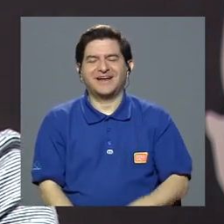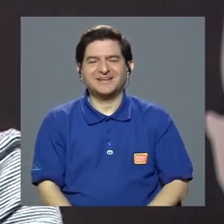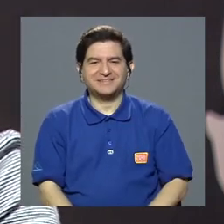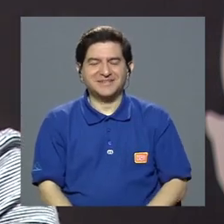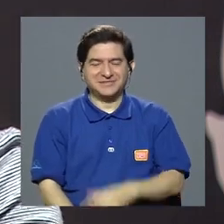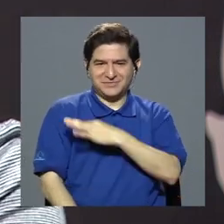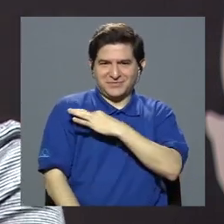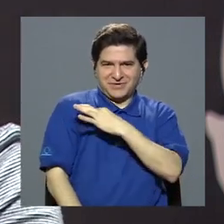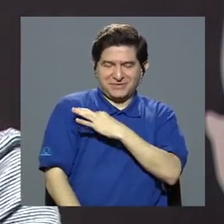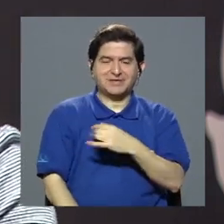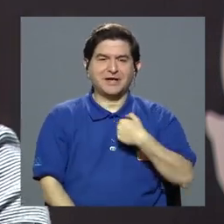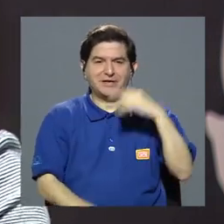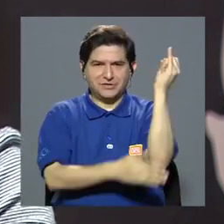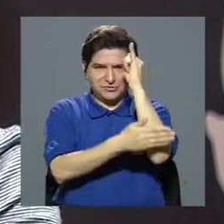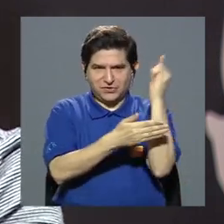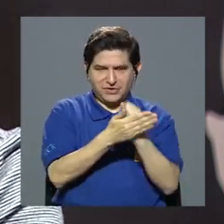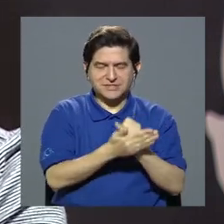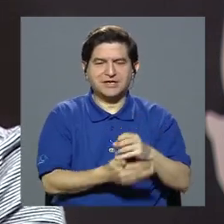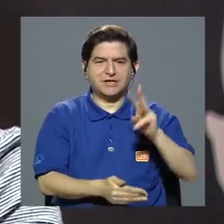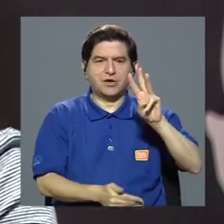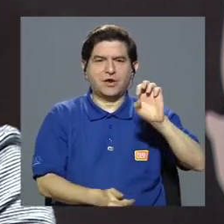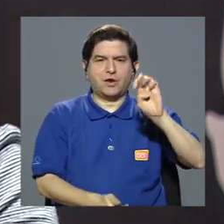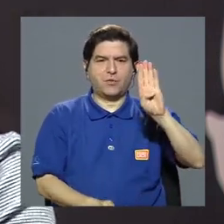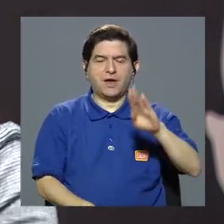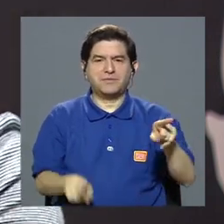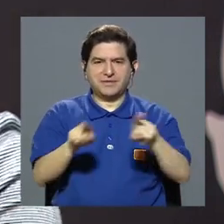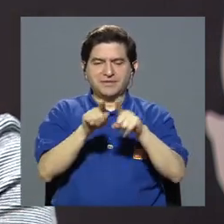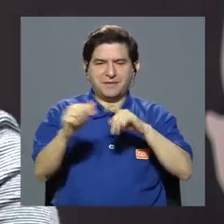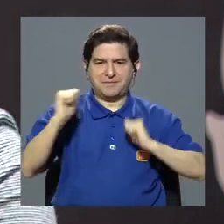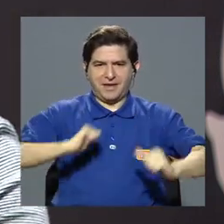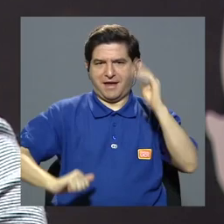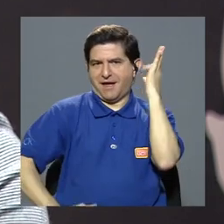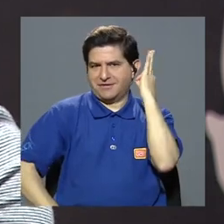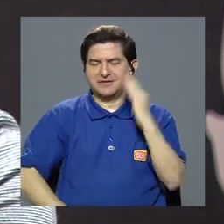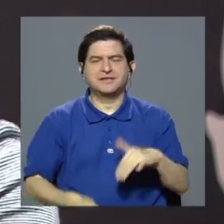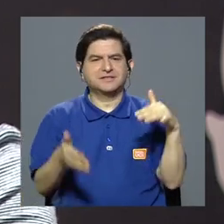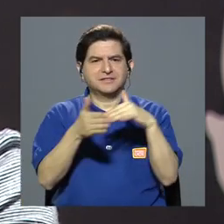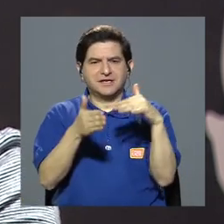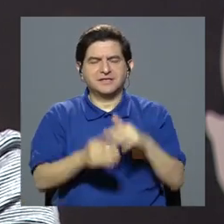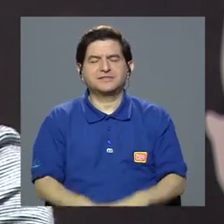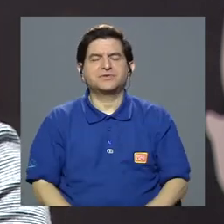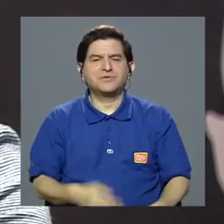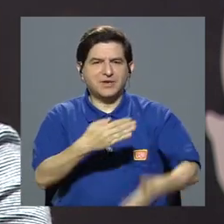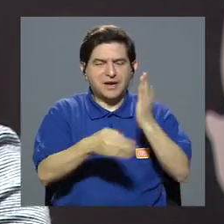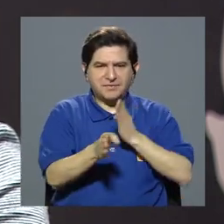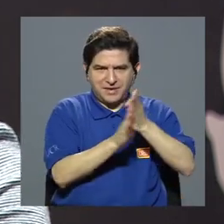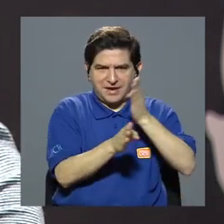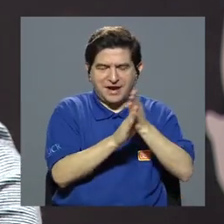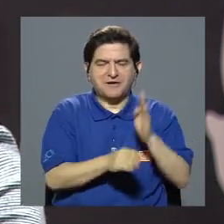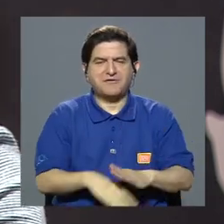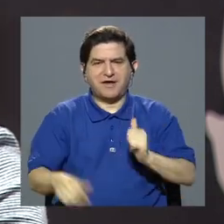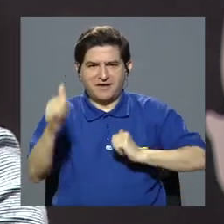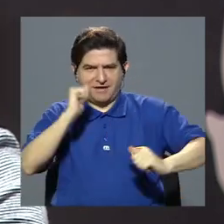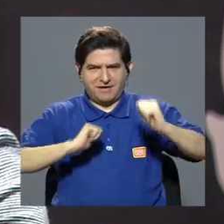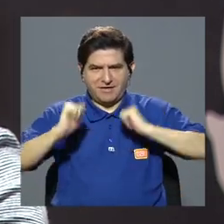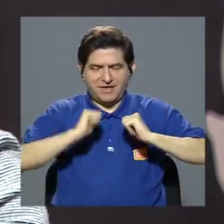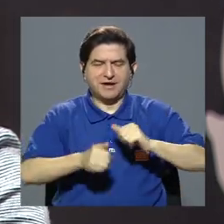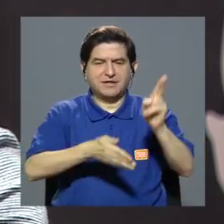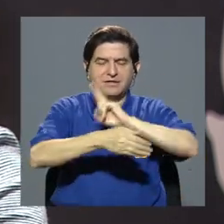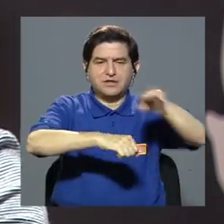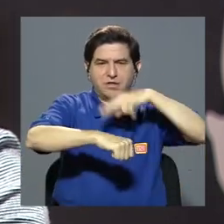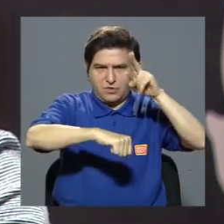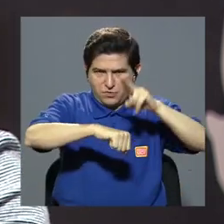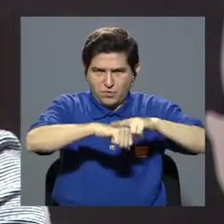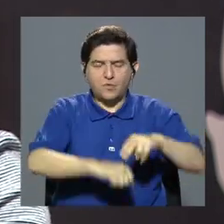por tenernos acá yo soy diseñadora web y soy actriz también estudié en la pre carrera de artes escénicas de la